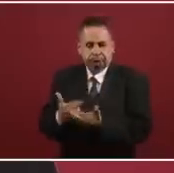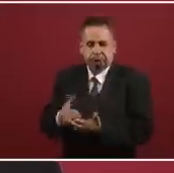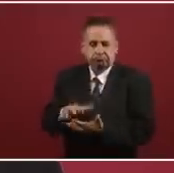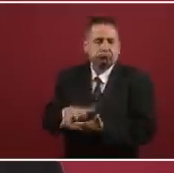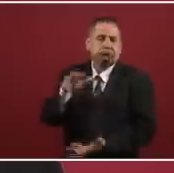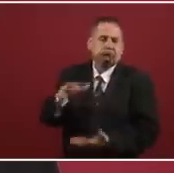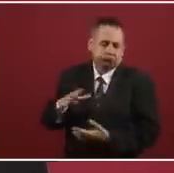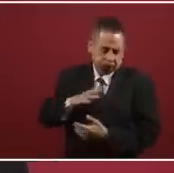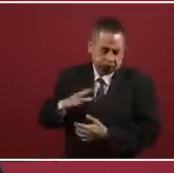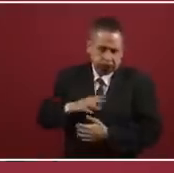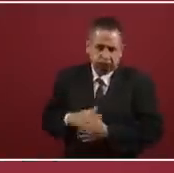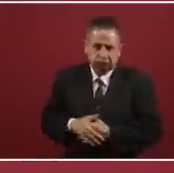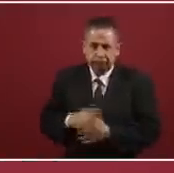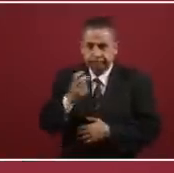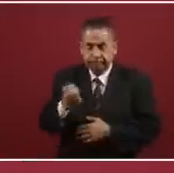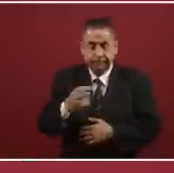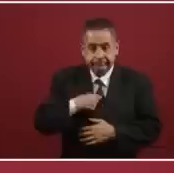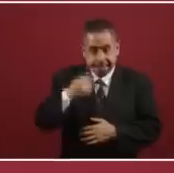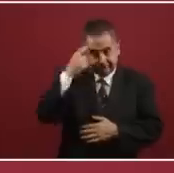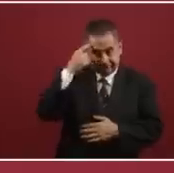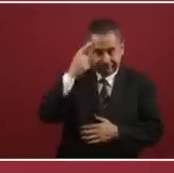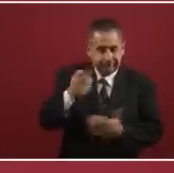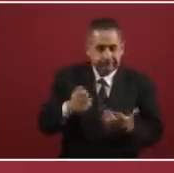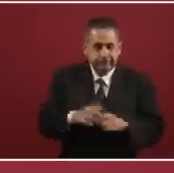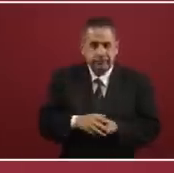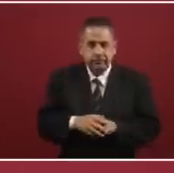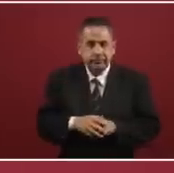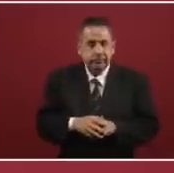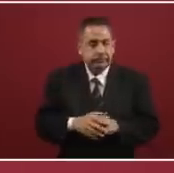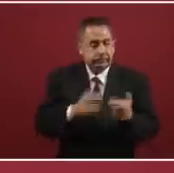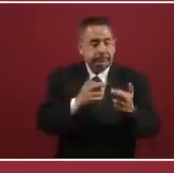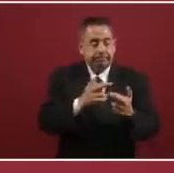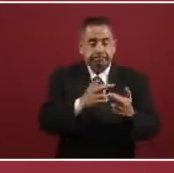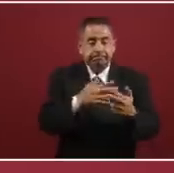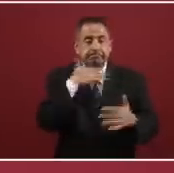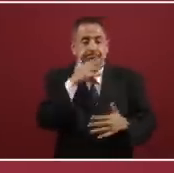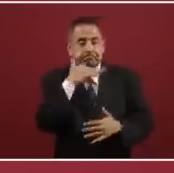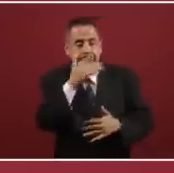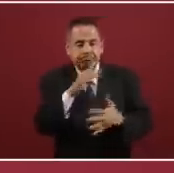Por eso la corrupción hay que combatirla por razones de índole moral,